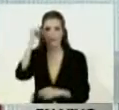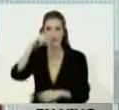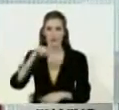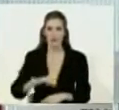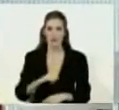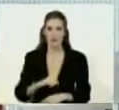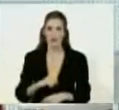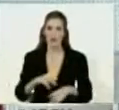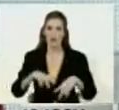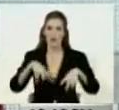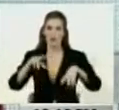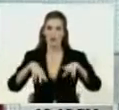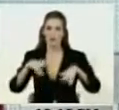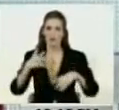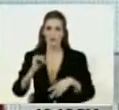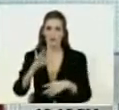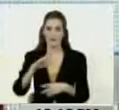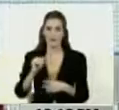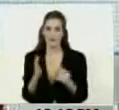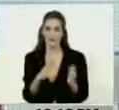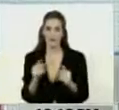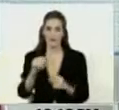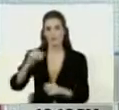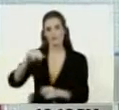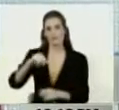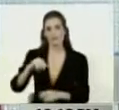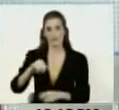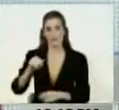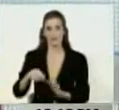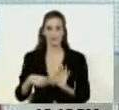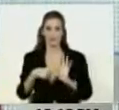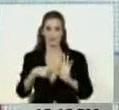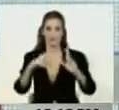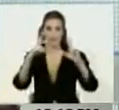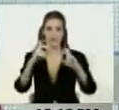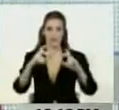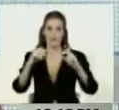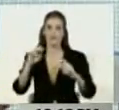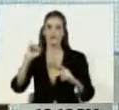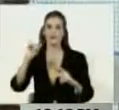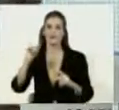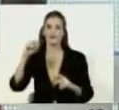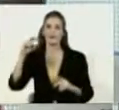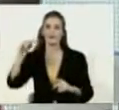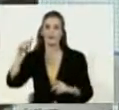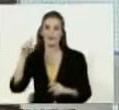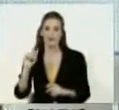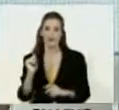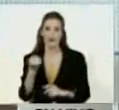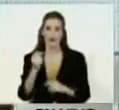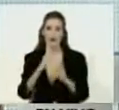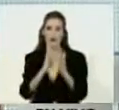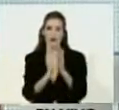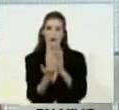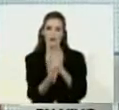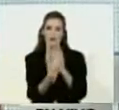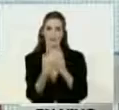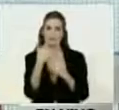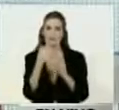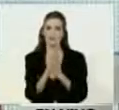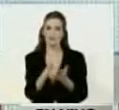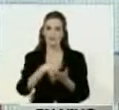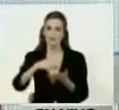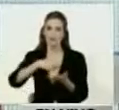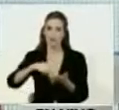bueno, en la exposición que tenemos desde el 5 de marzo acá, está exhibida una foto de Maisanta que en el reverso tiene un texto escrito por el